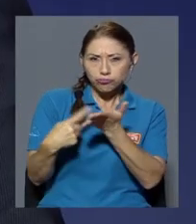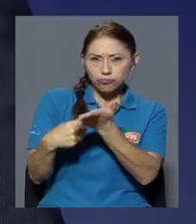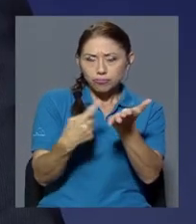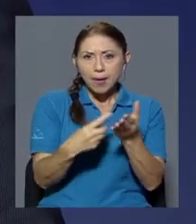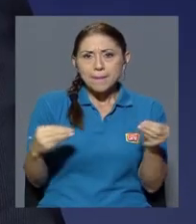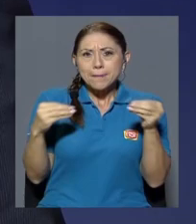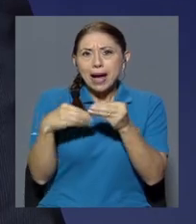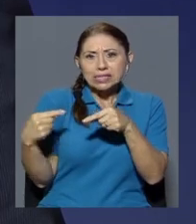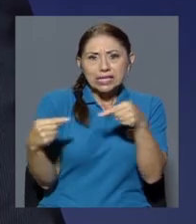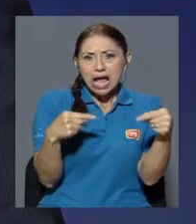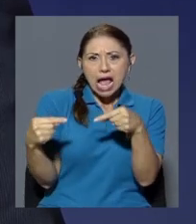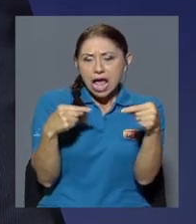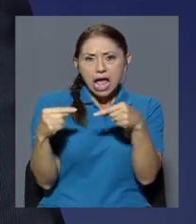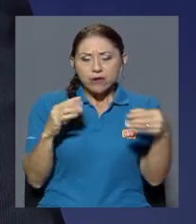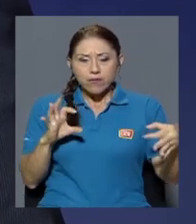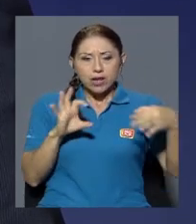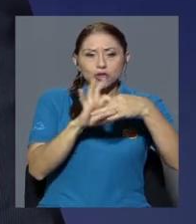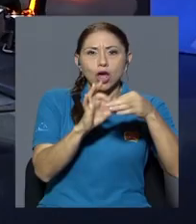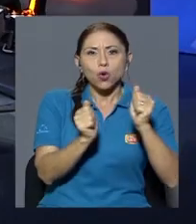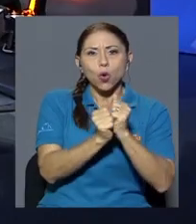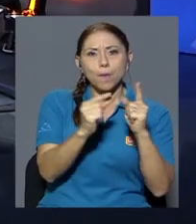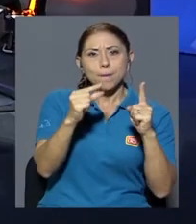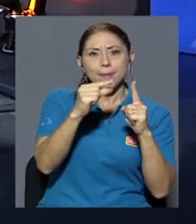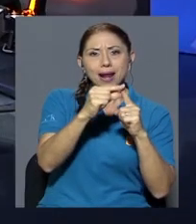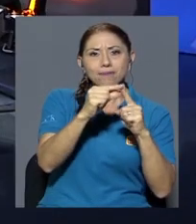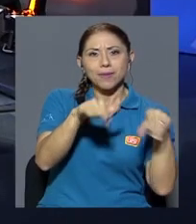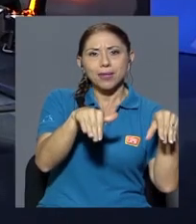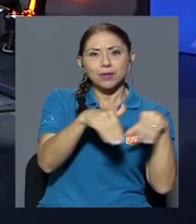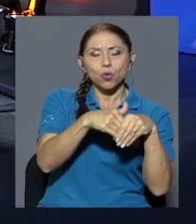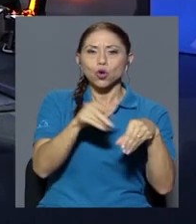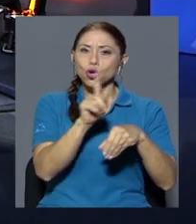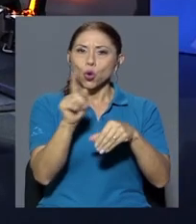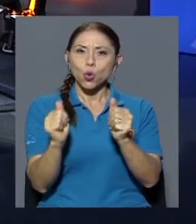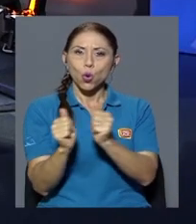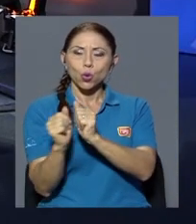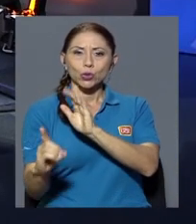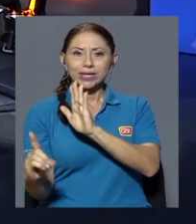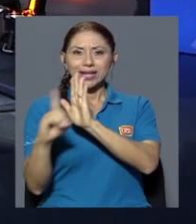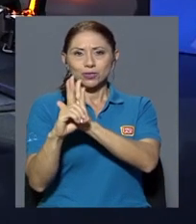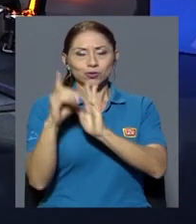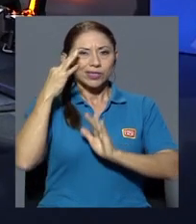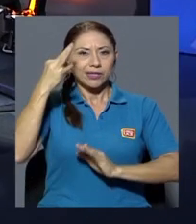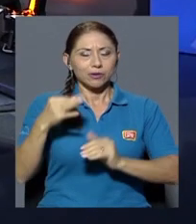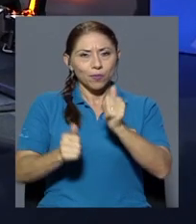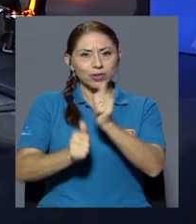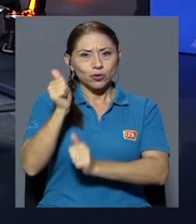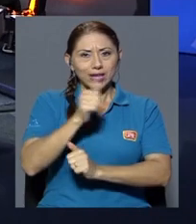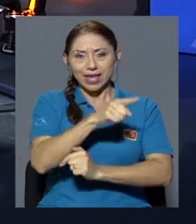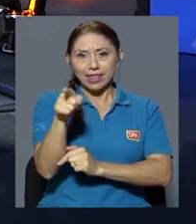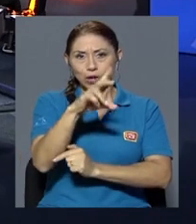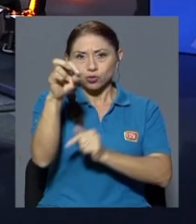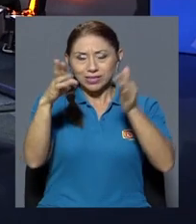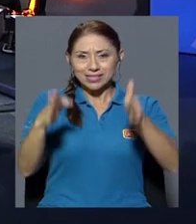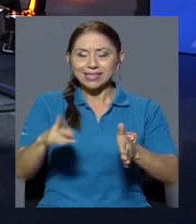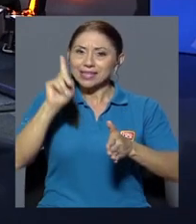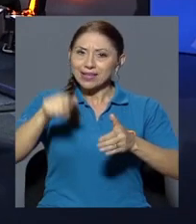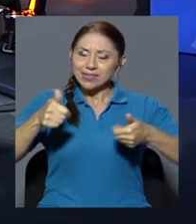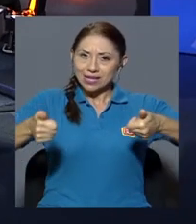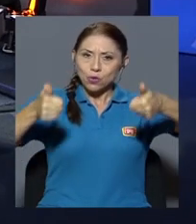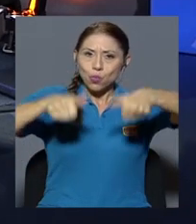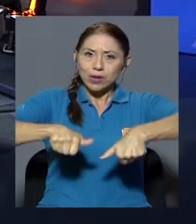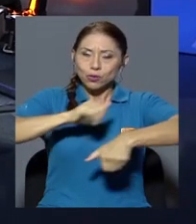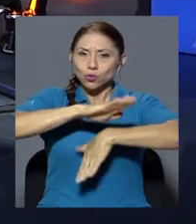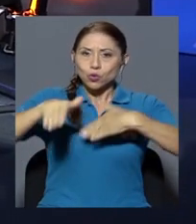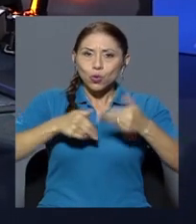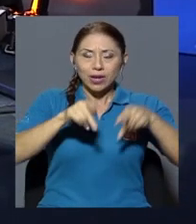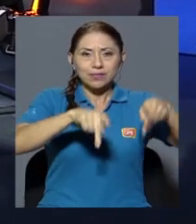palabra de los derechos porque creo que la mayoría de costarricenses tienen que estar de acuerdo en que todas las personas deben de gozar